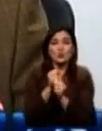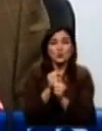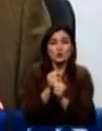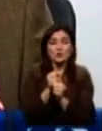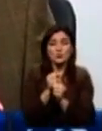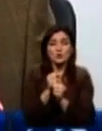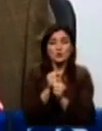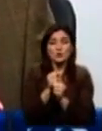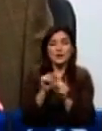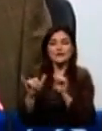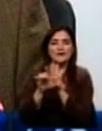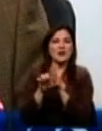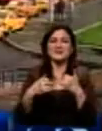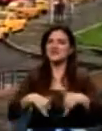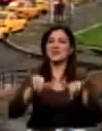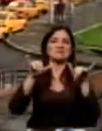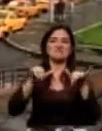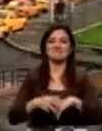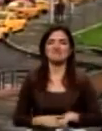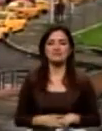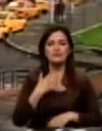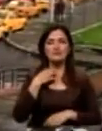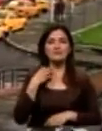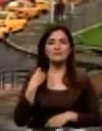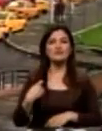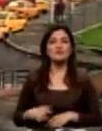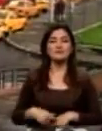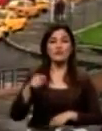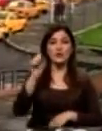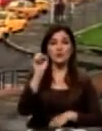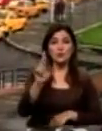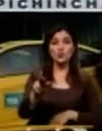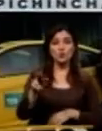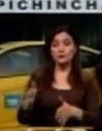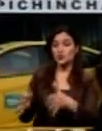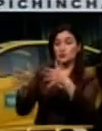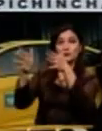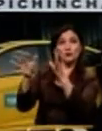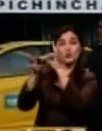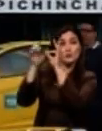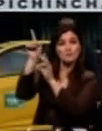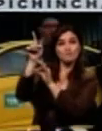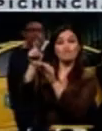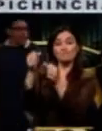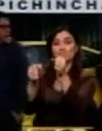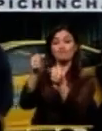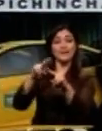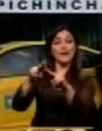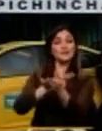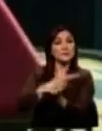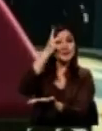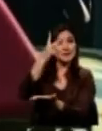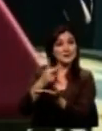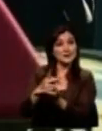que la informalidad seguirá creciendo. El sector de la Tribuna del Sur, donde se ubica el edificio de la Unión de Cooperativas de Transporte en Taxis de